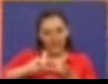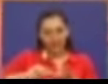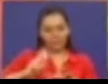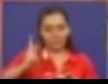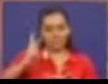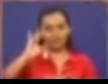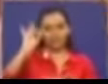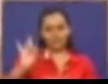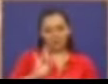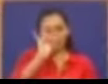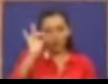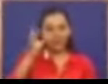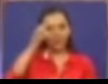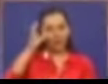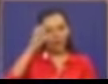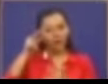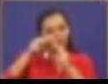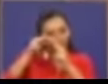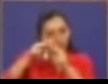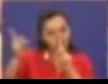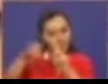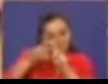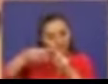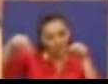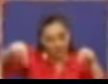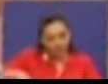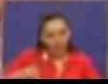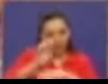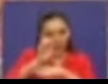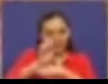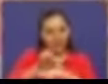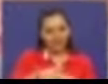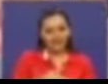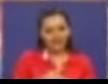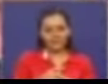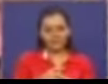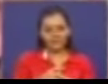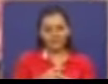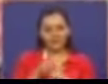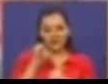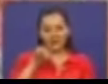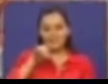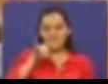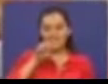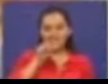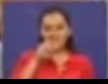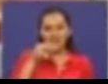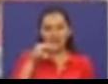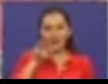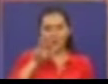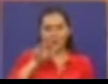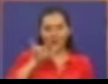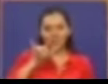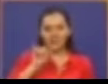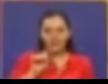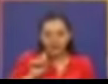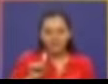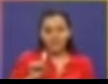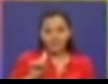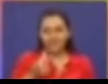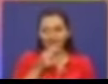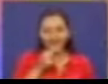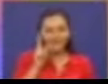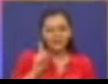8 horas. Perfecto. A conocer tu país, José Luis. ¿Eh? Perfecto, vamos a hacerle esta invitación. Te me quedaste en Misaguayí. No sí, metiste el embrague y se me